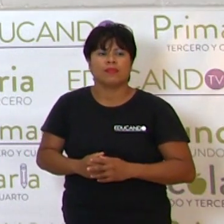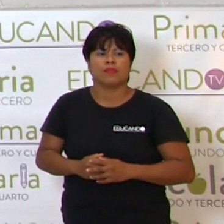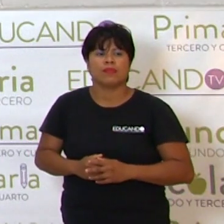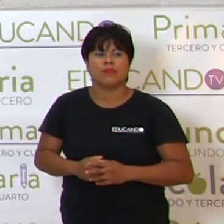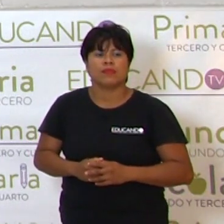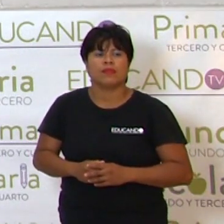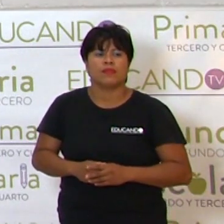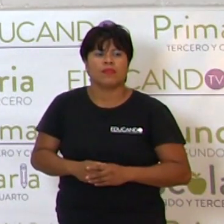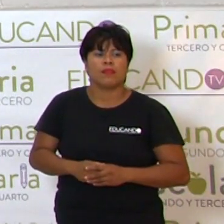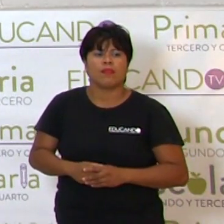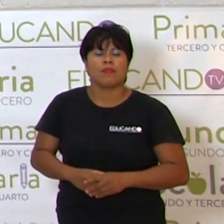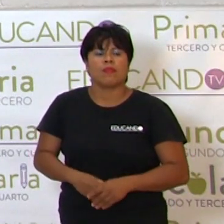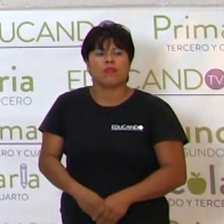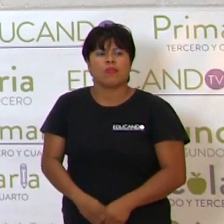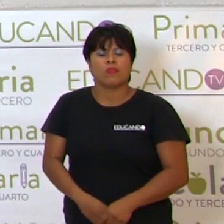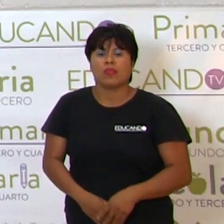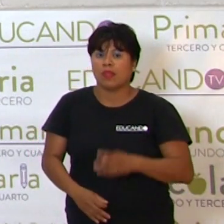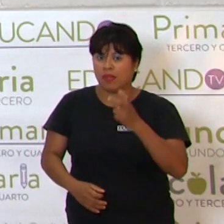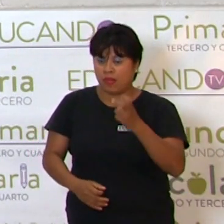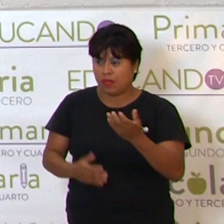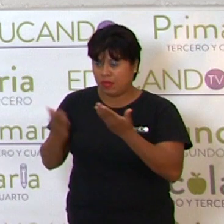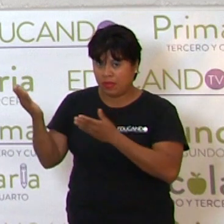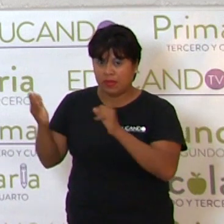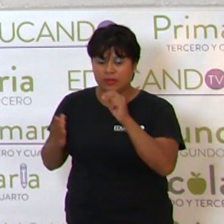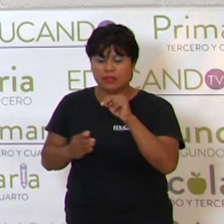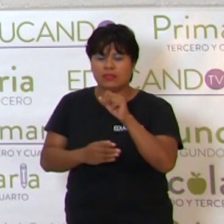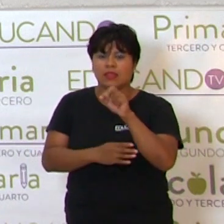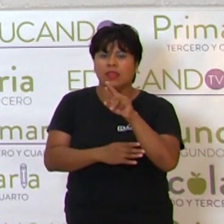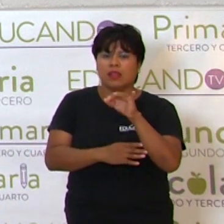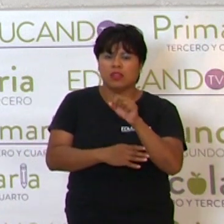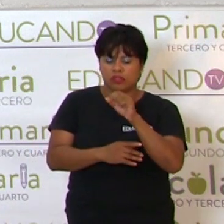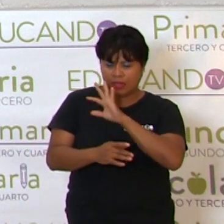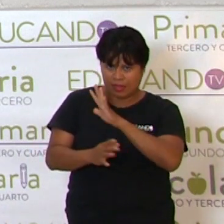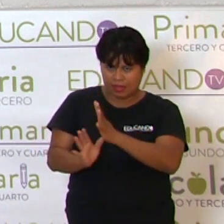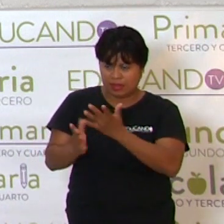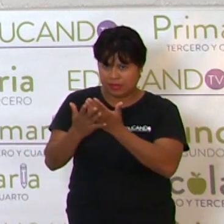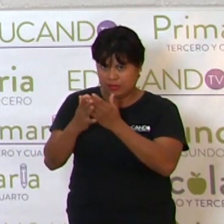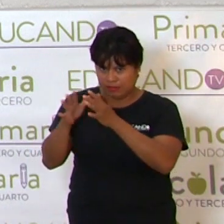ensayos. Y aquí nos vamos a detener un poquito,